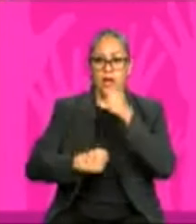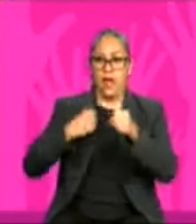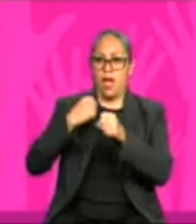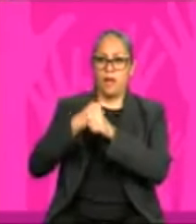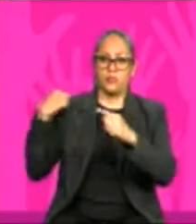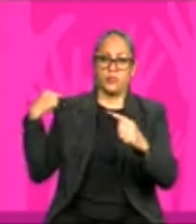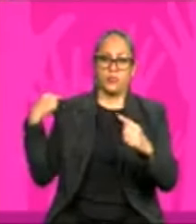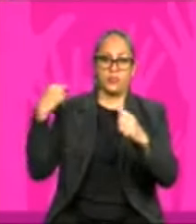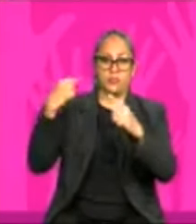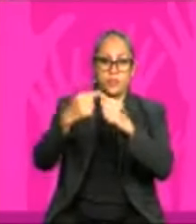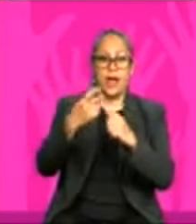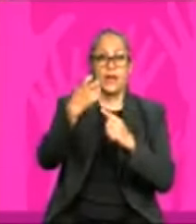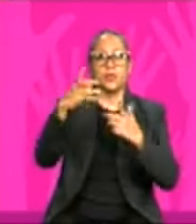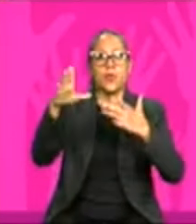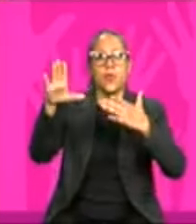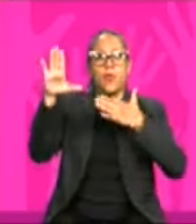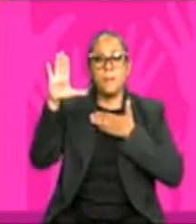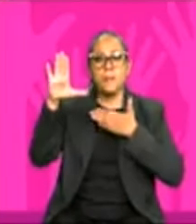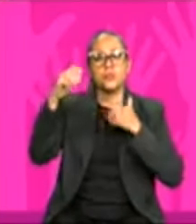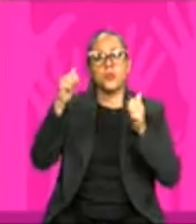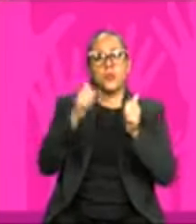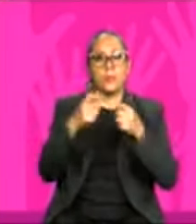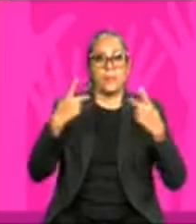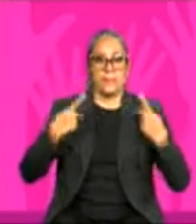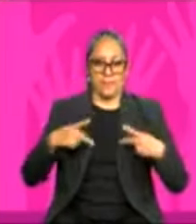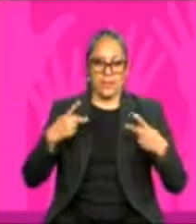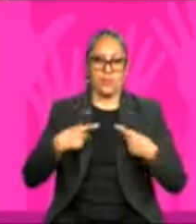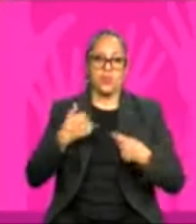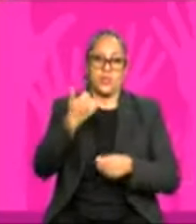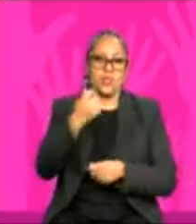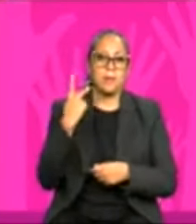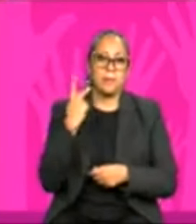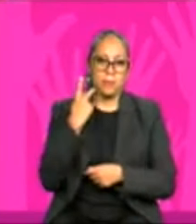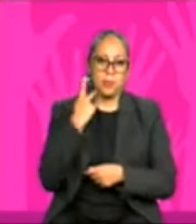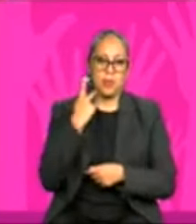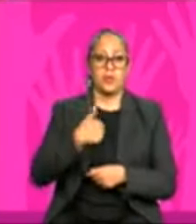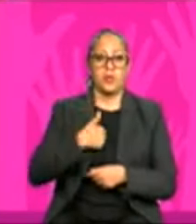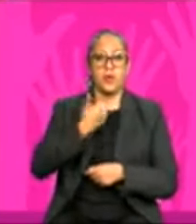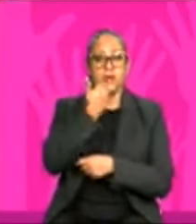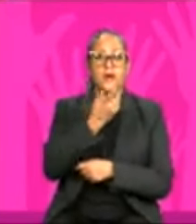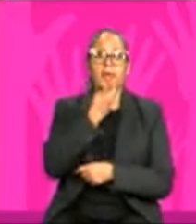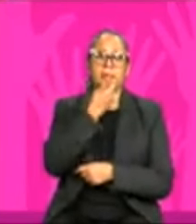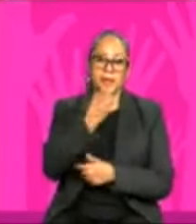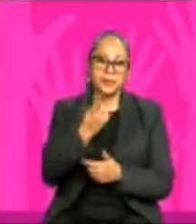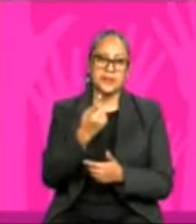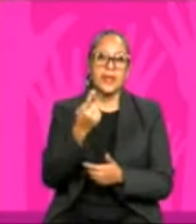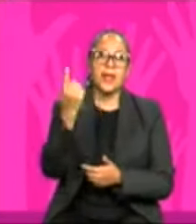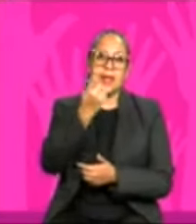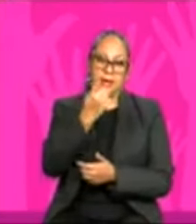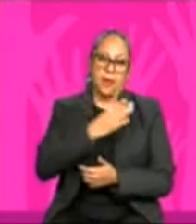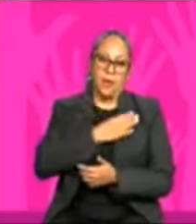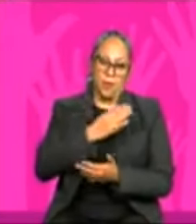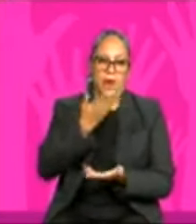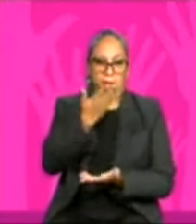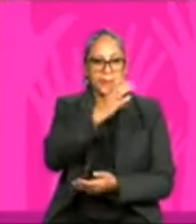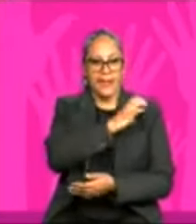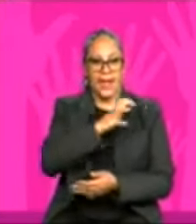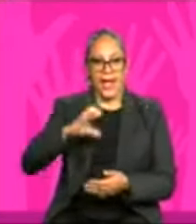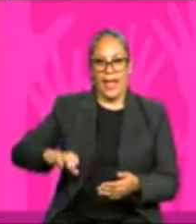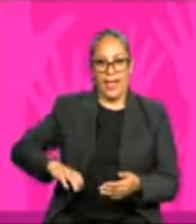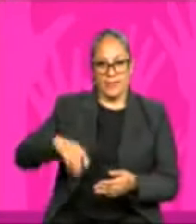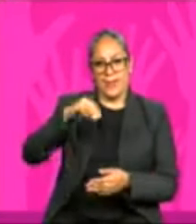de compromiso social y político. Quiero decirles, y qué bueno que la candidata de